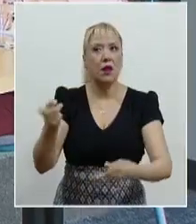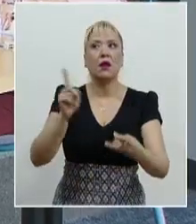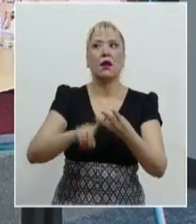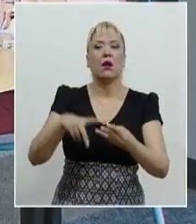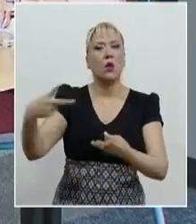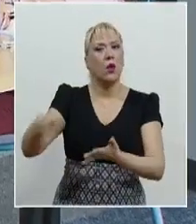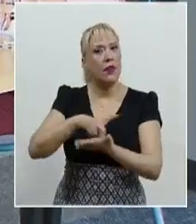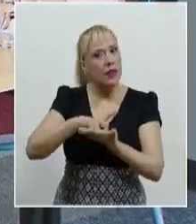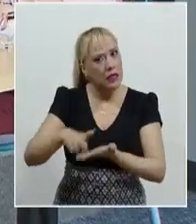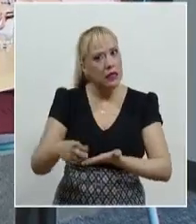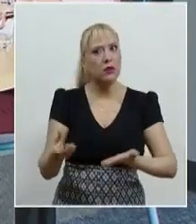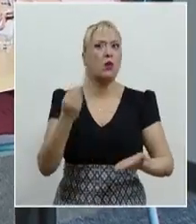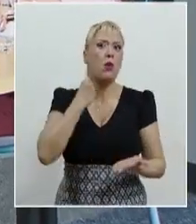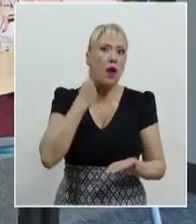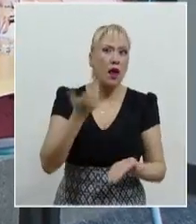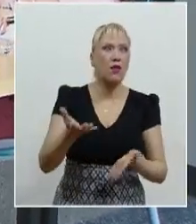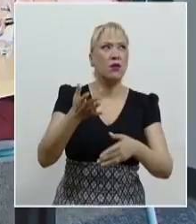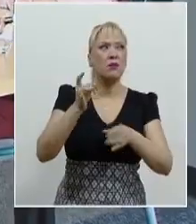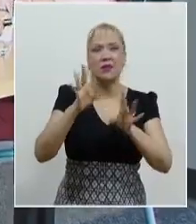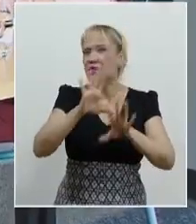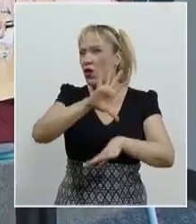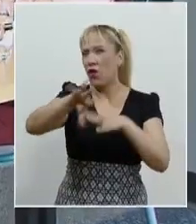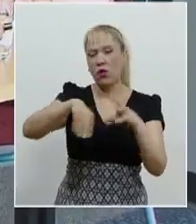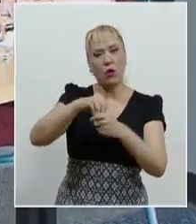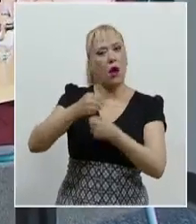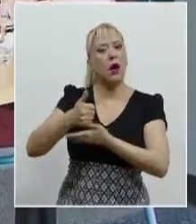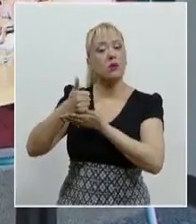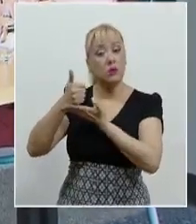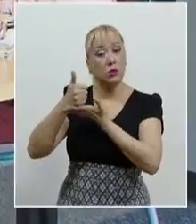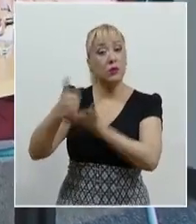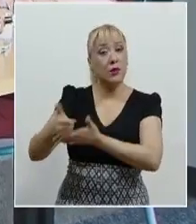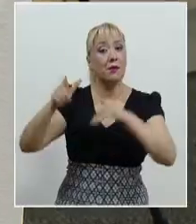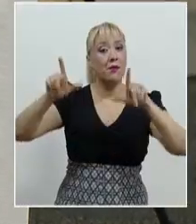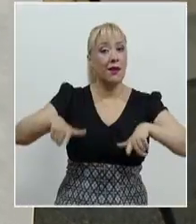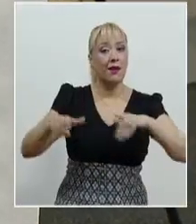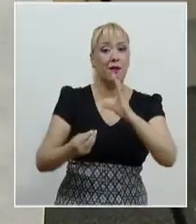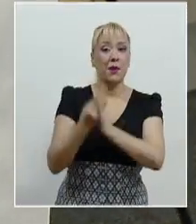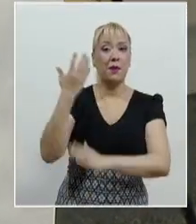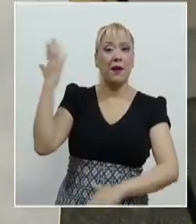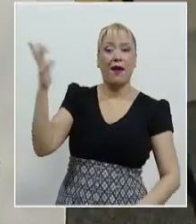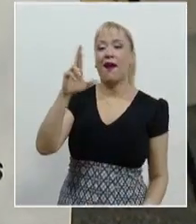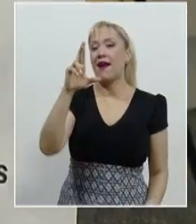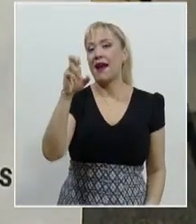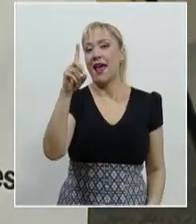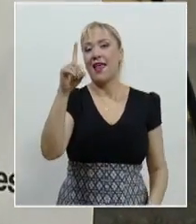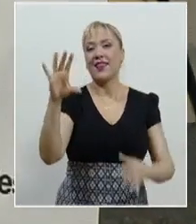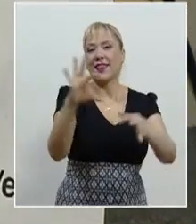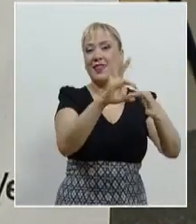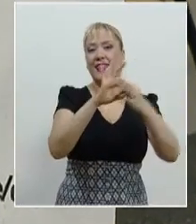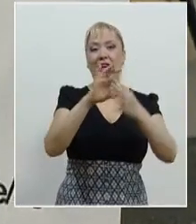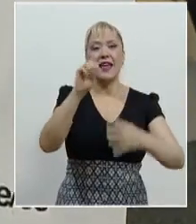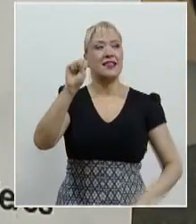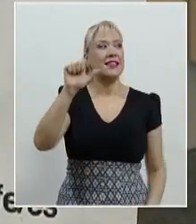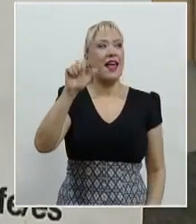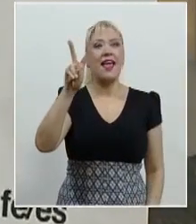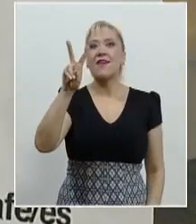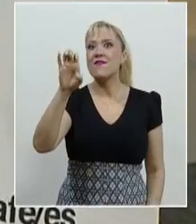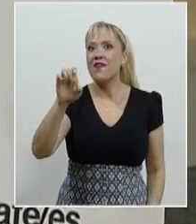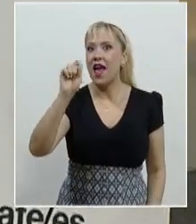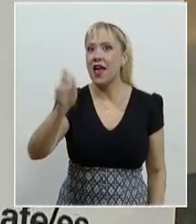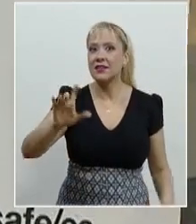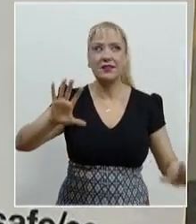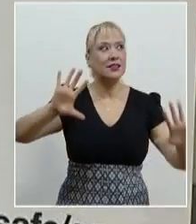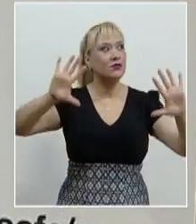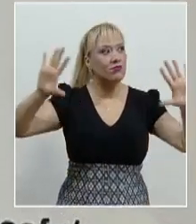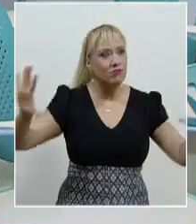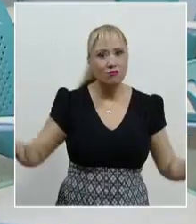Todo esto se indicó como parte del lanzamiento de la plataforma digital RedSafe, una iniciativa que precisamente ofrece